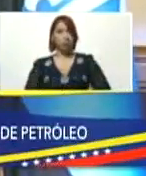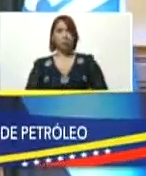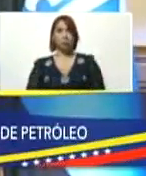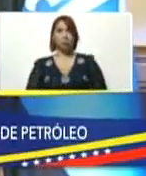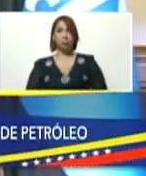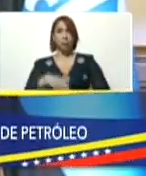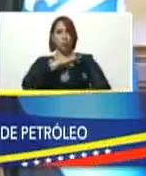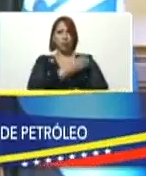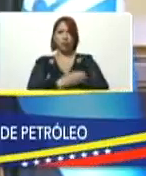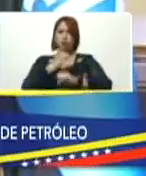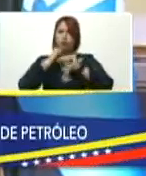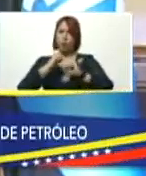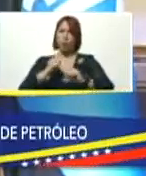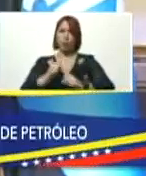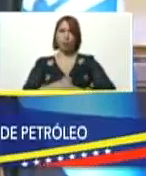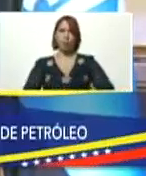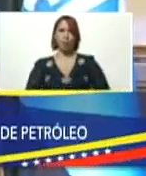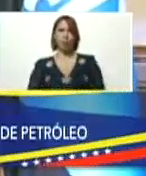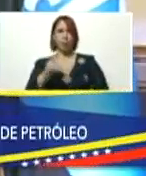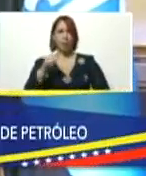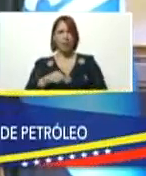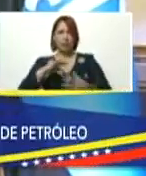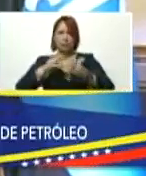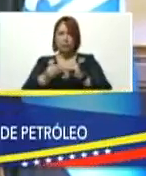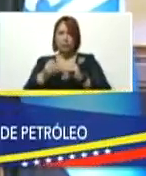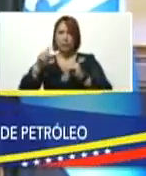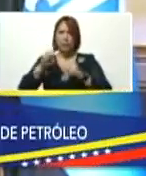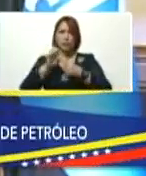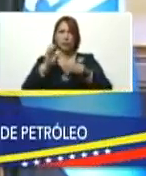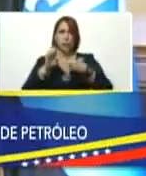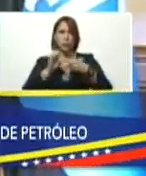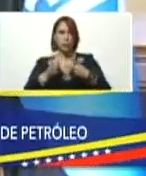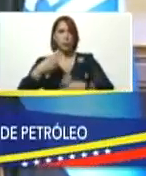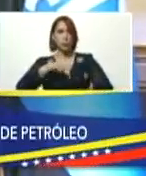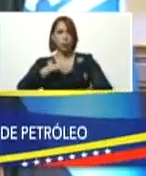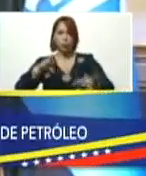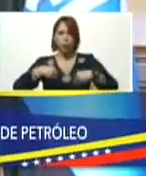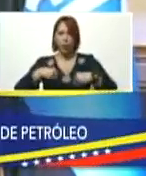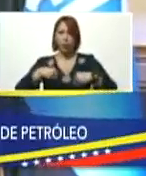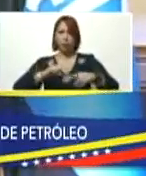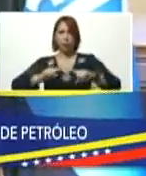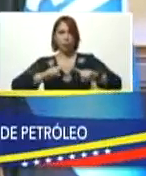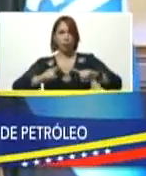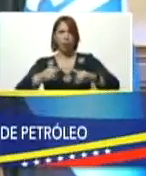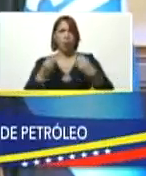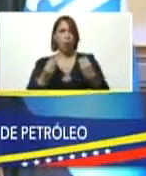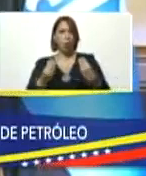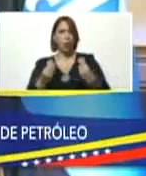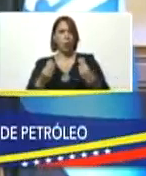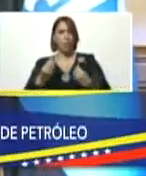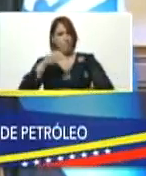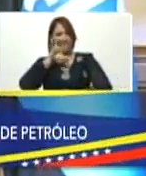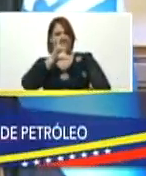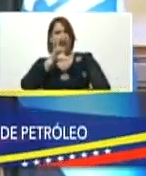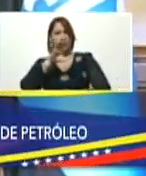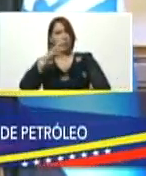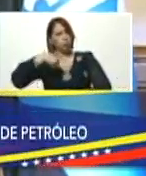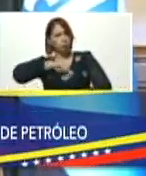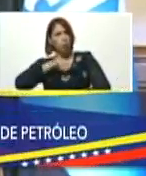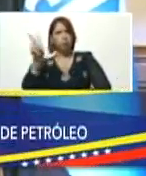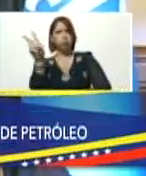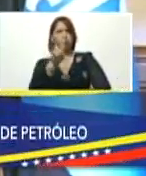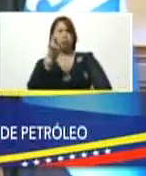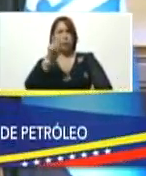solidificar la doctrina, los conceptos y la estrategia que hemos tomado como país Venezuela